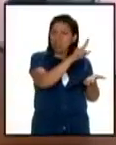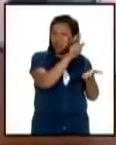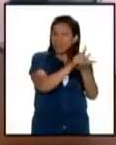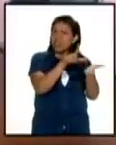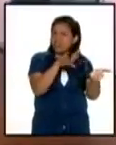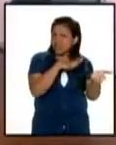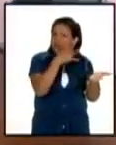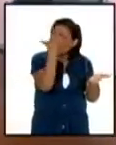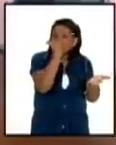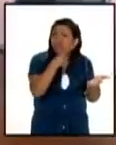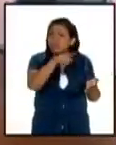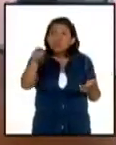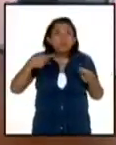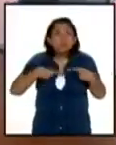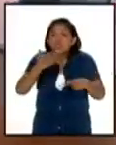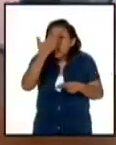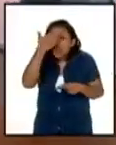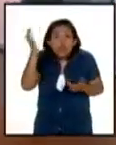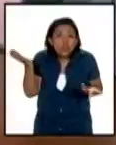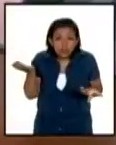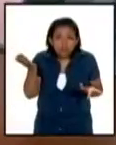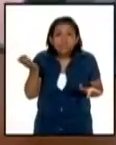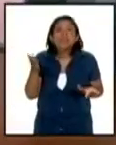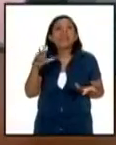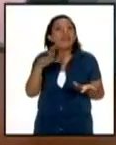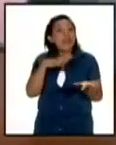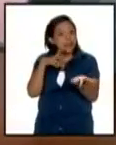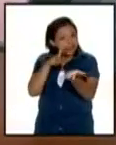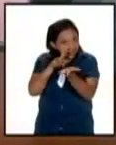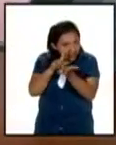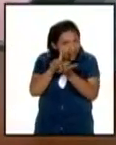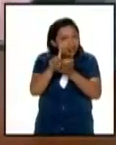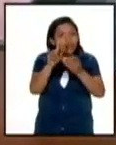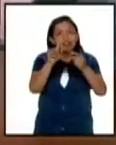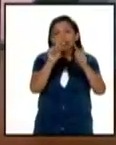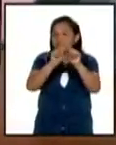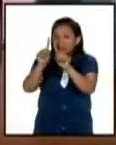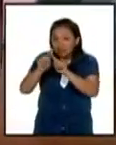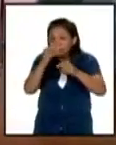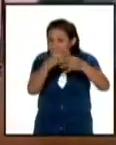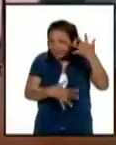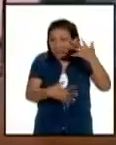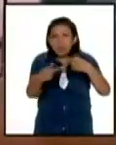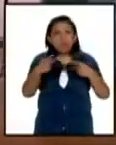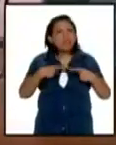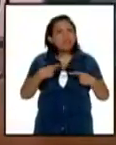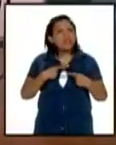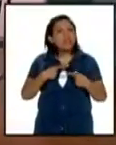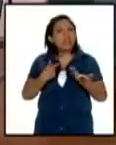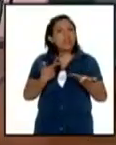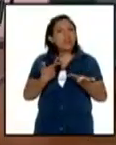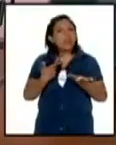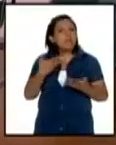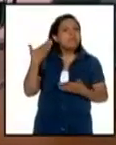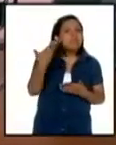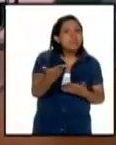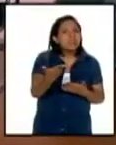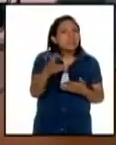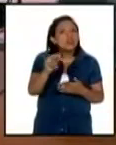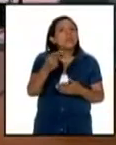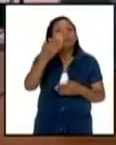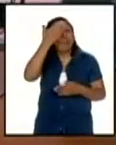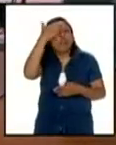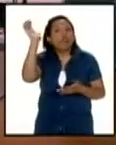gente no conoce, claro. Existen sus derechos en muchos aspectos y la gente no los demanda porque no los conoce, entonces apostar a